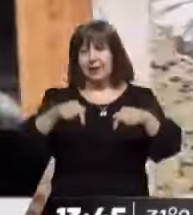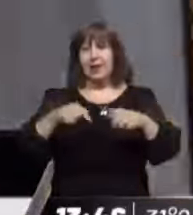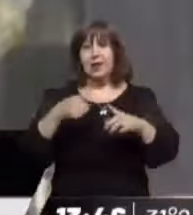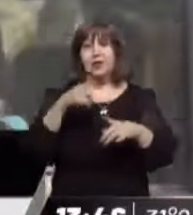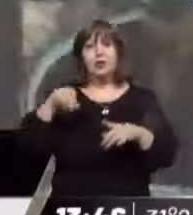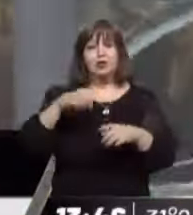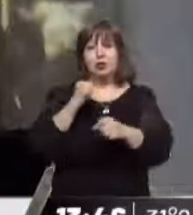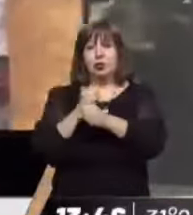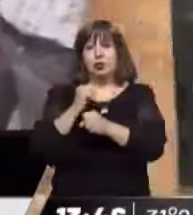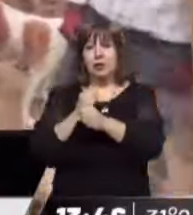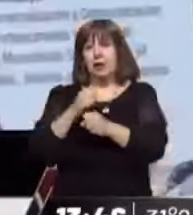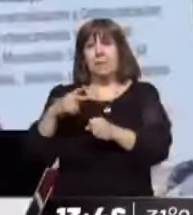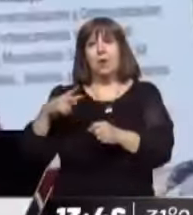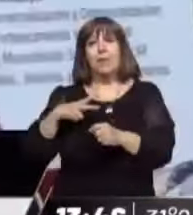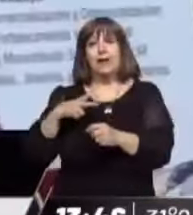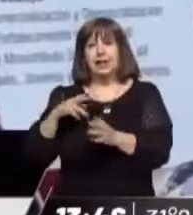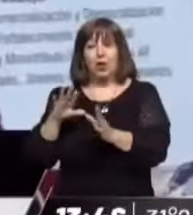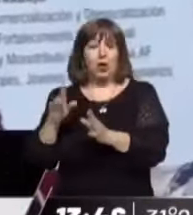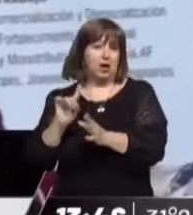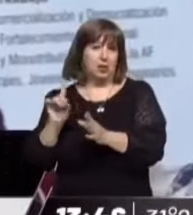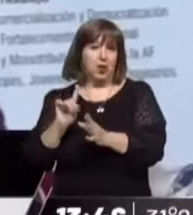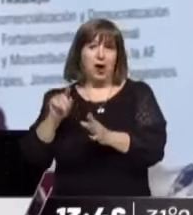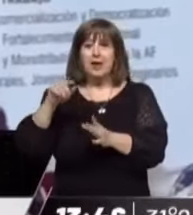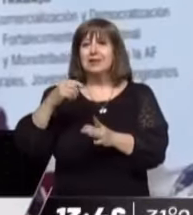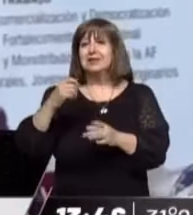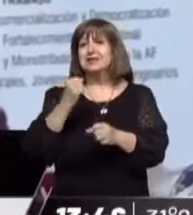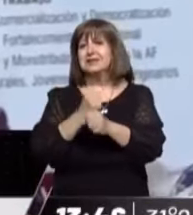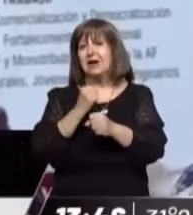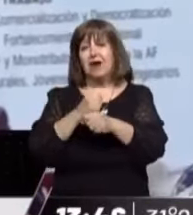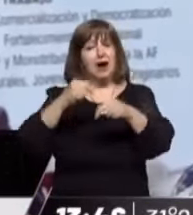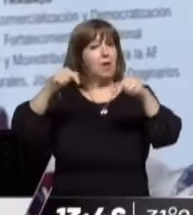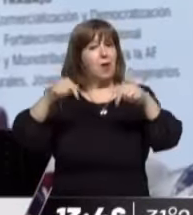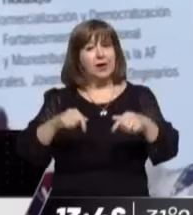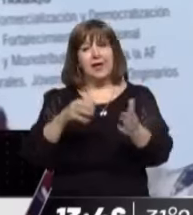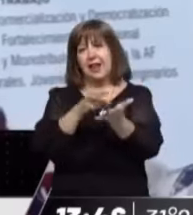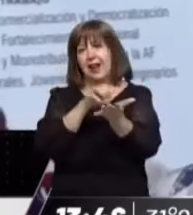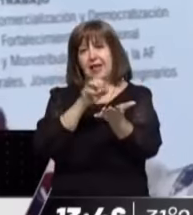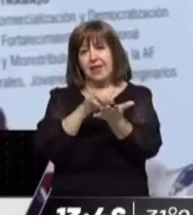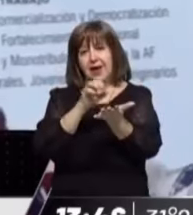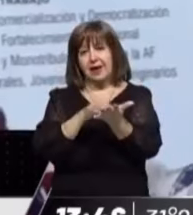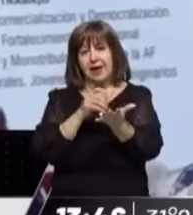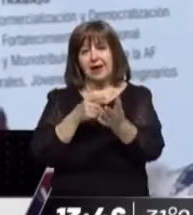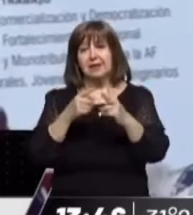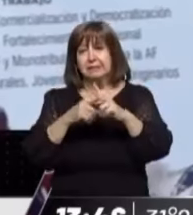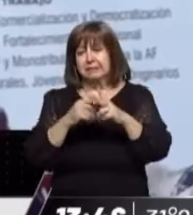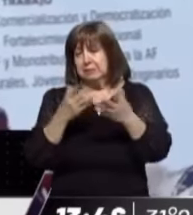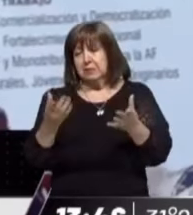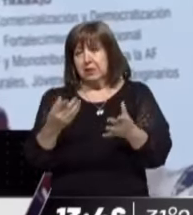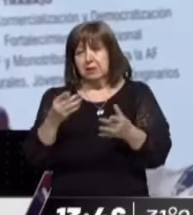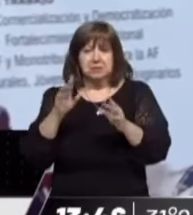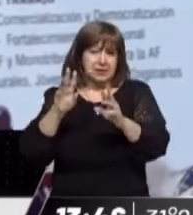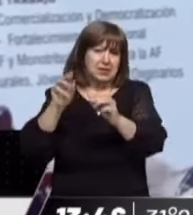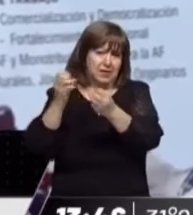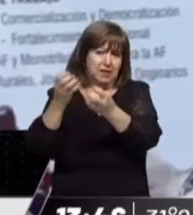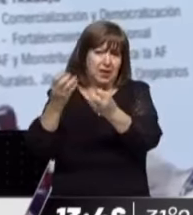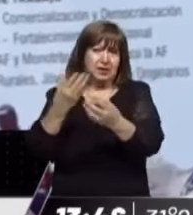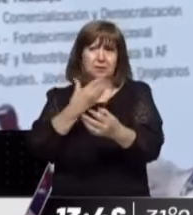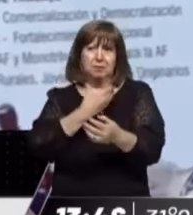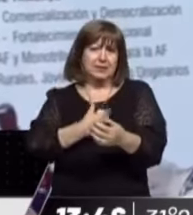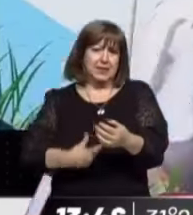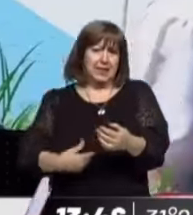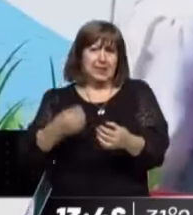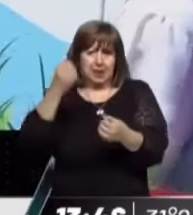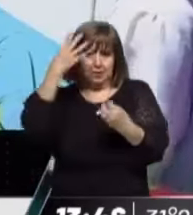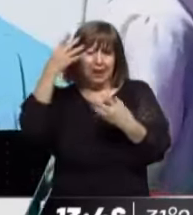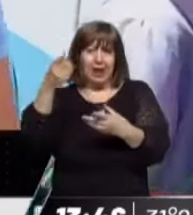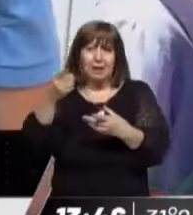particulares el estado nacional puede tener razones o derechos para para para direccionar sus políticas públicas en otro sentido